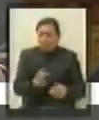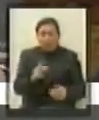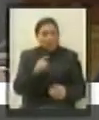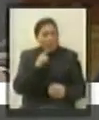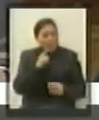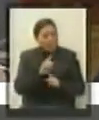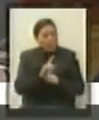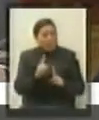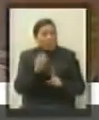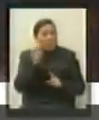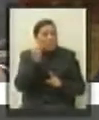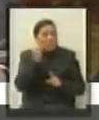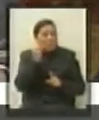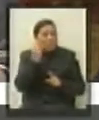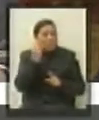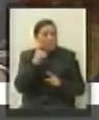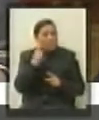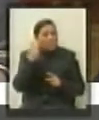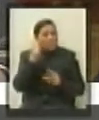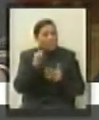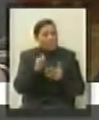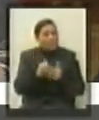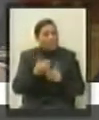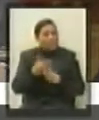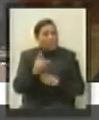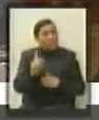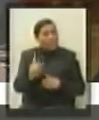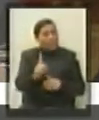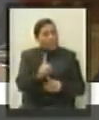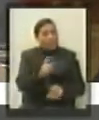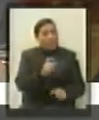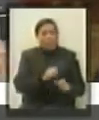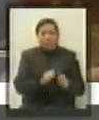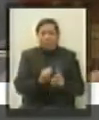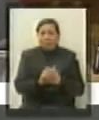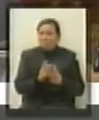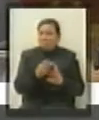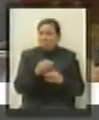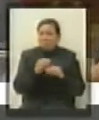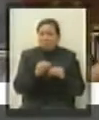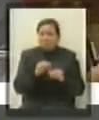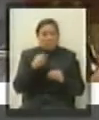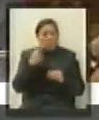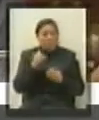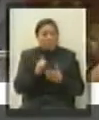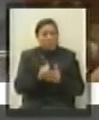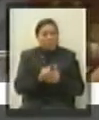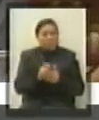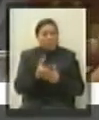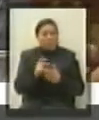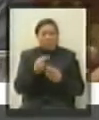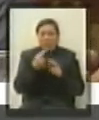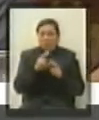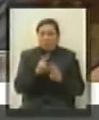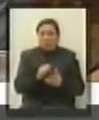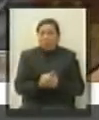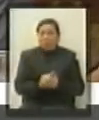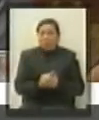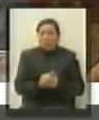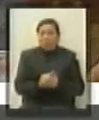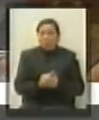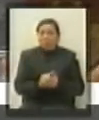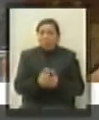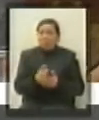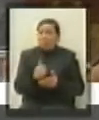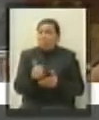soy tampoco tonta para pensar que detrás de cada una de esas acciones no hay un propósito político. Y el que no lo quiere ver, como dice Marta Moyano,